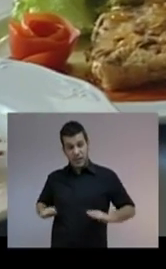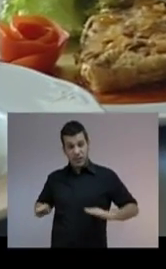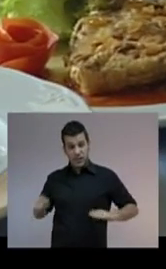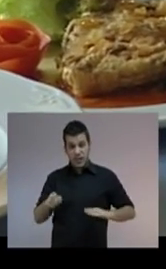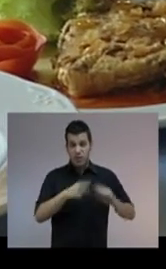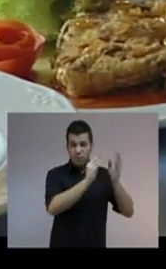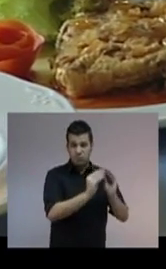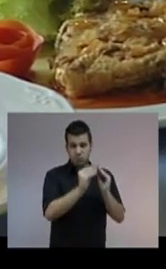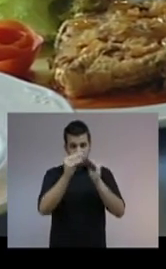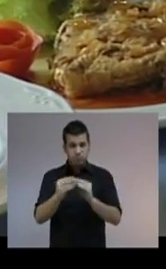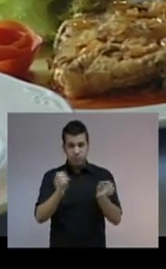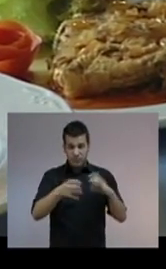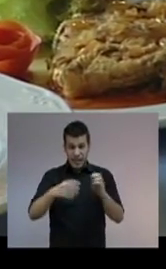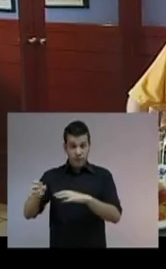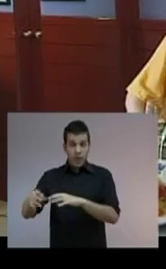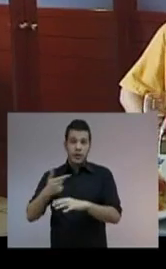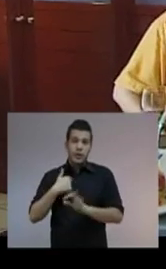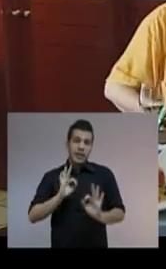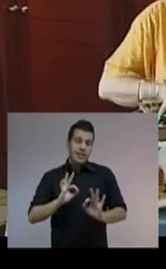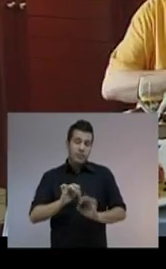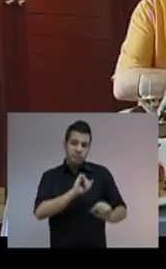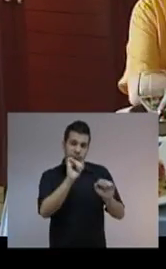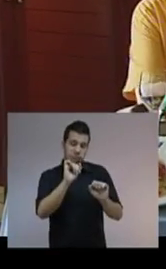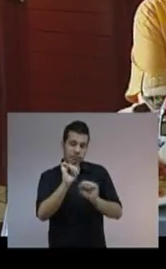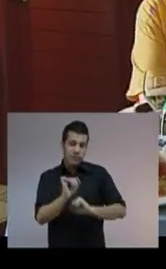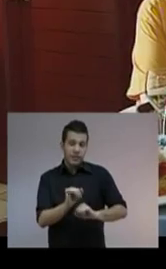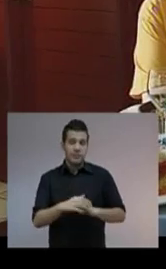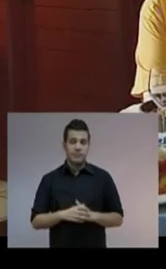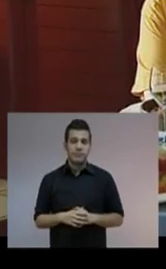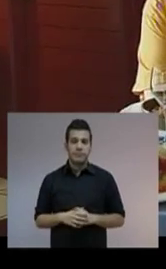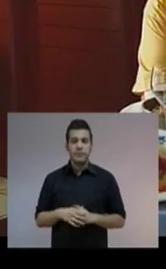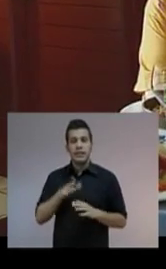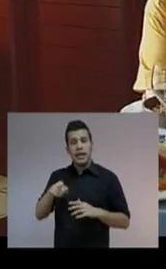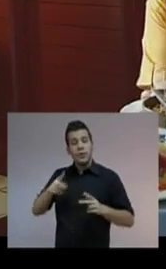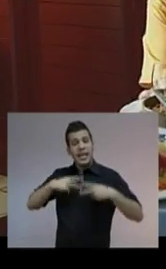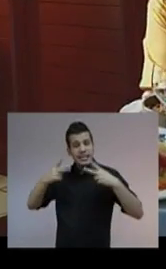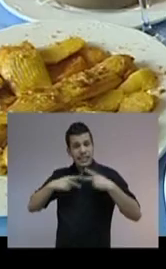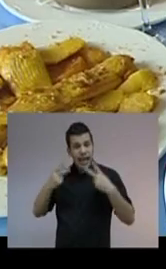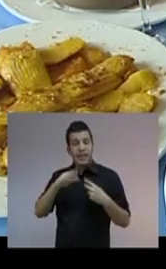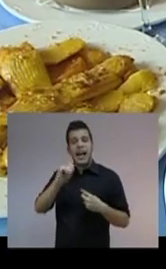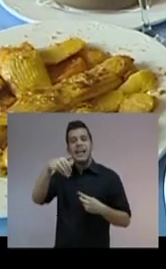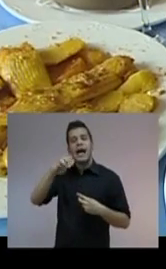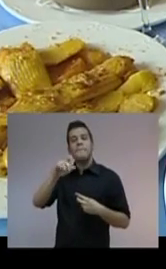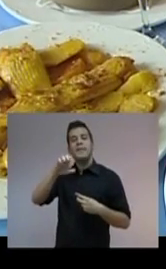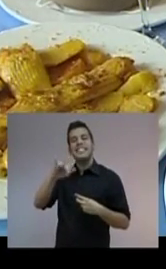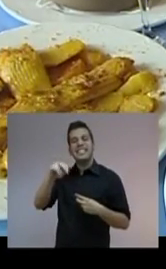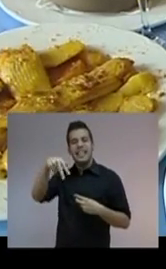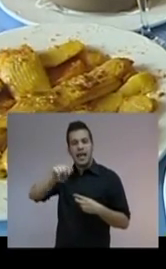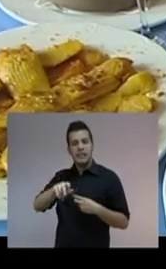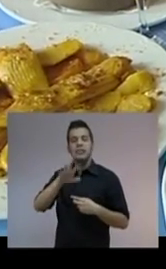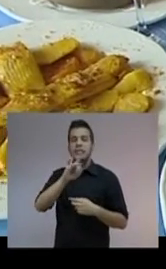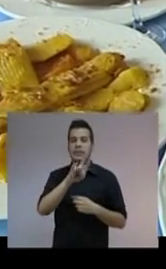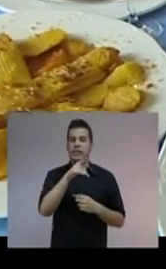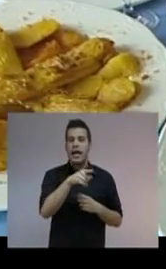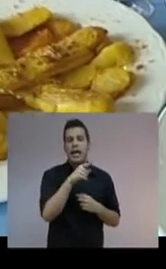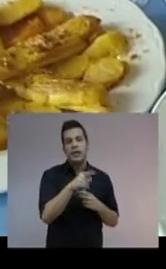yo indudablemente defiendo. Empezaríamos con un primero, una ensalada campesina. Sí, le llamo una ensalada